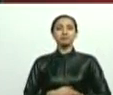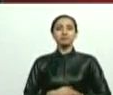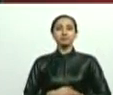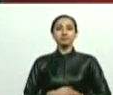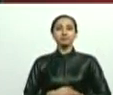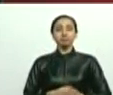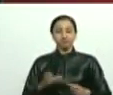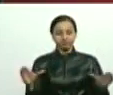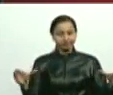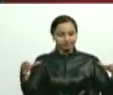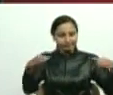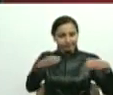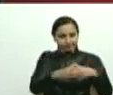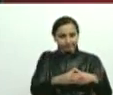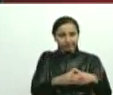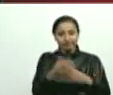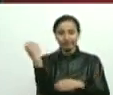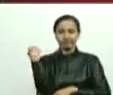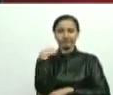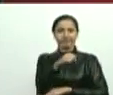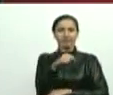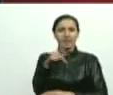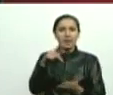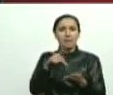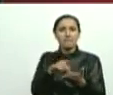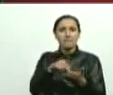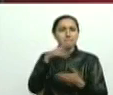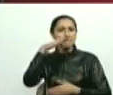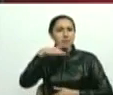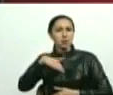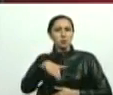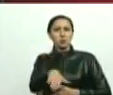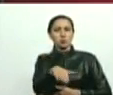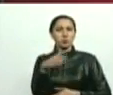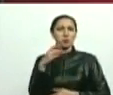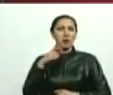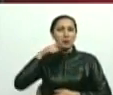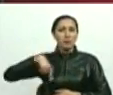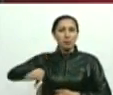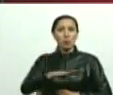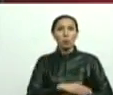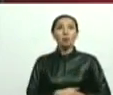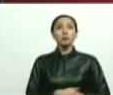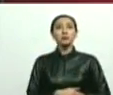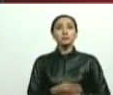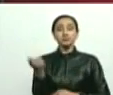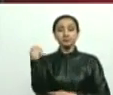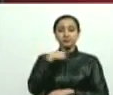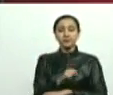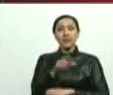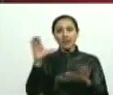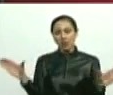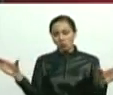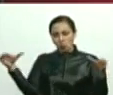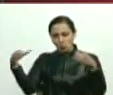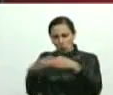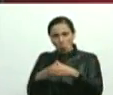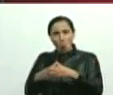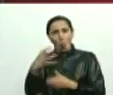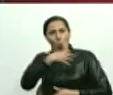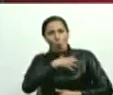modelo negador de la participación, el modelo negador de la soberanía popular, el